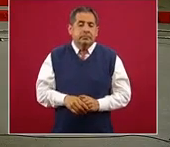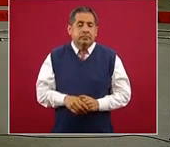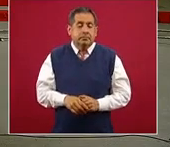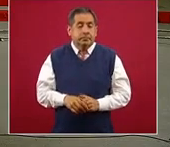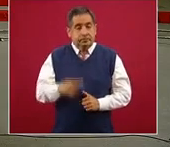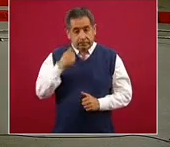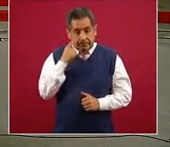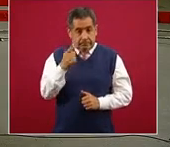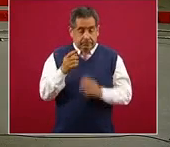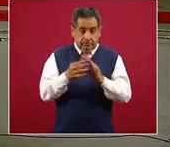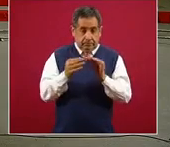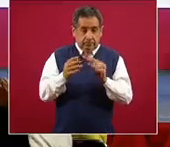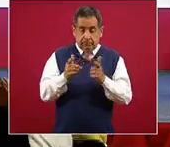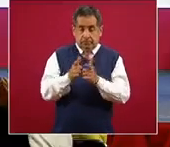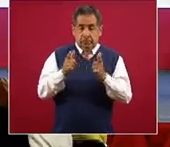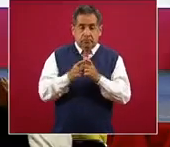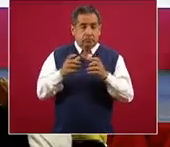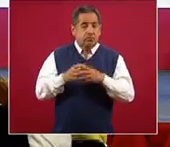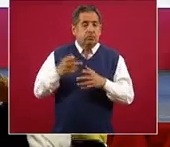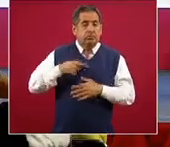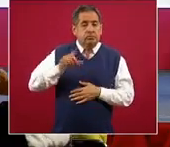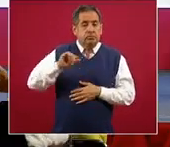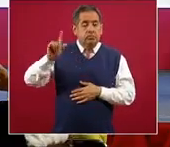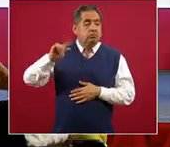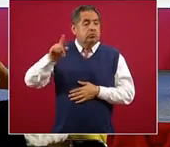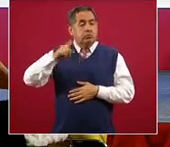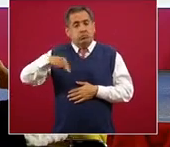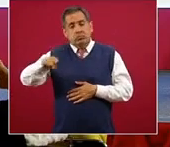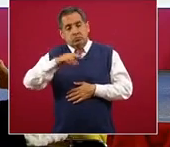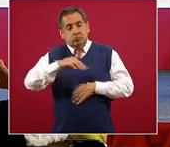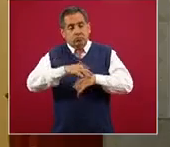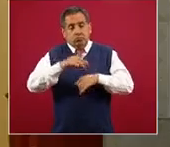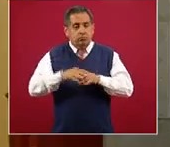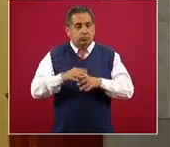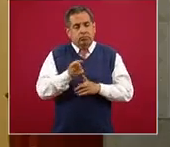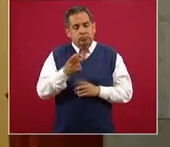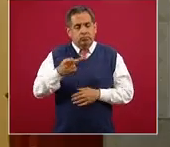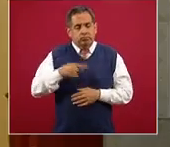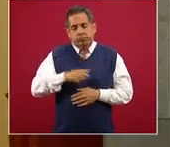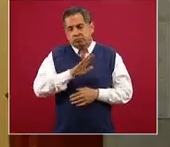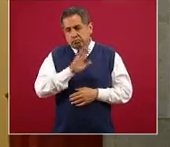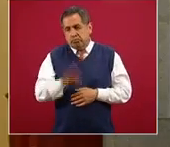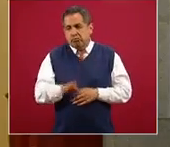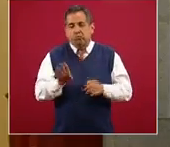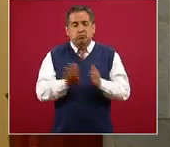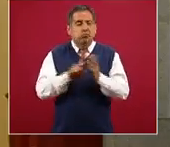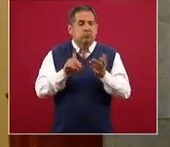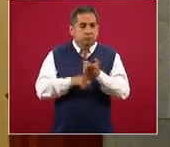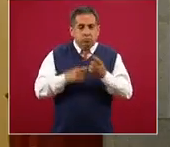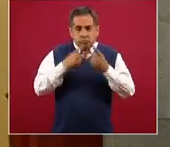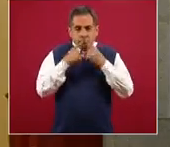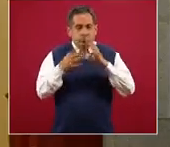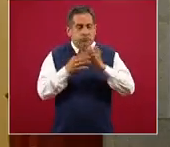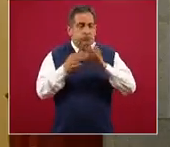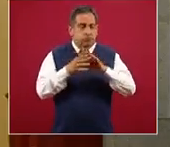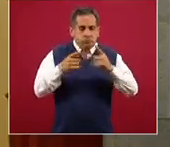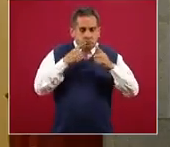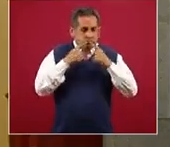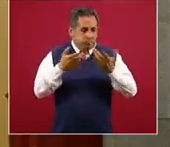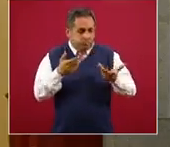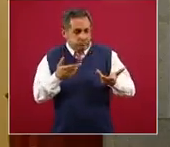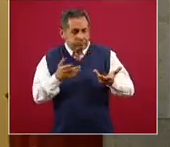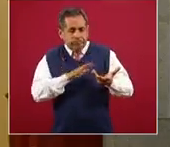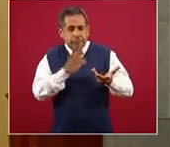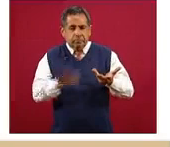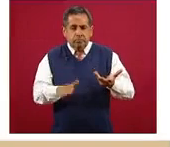Aquí tenemos ahora el grupo de profesionales de la salud que lamentablemente perdieron la vida a consecuencia de las complicaciones de la enfermedad.